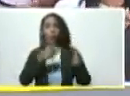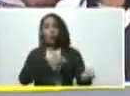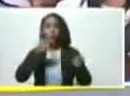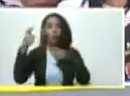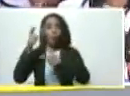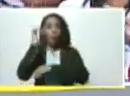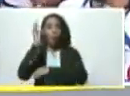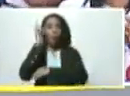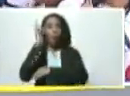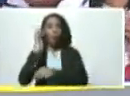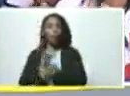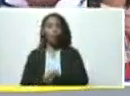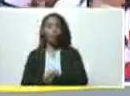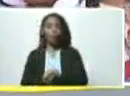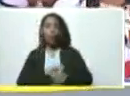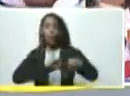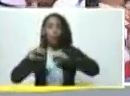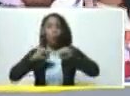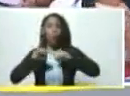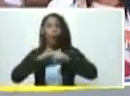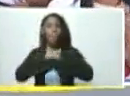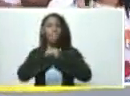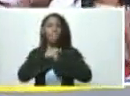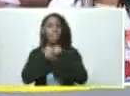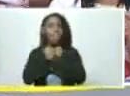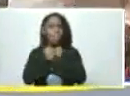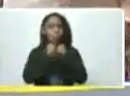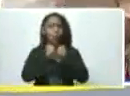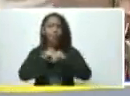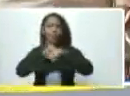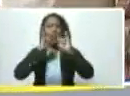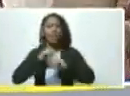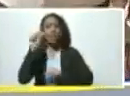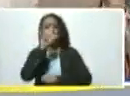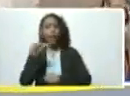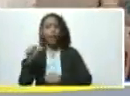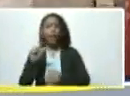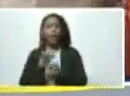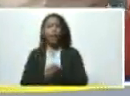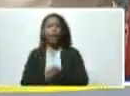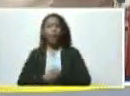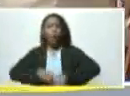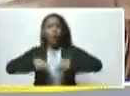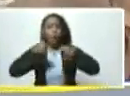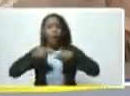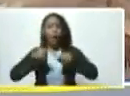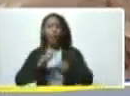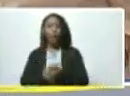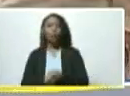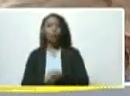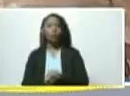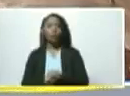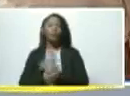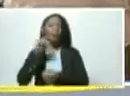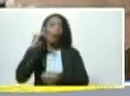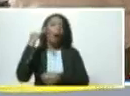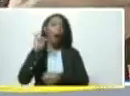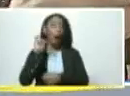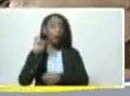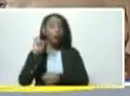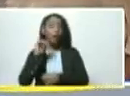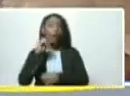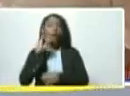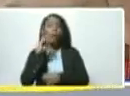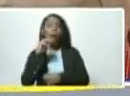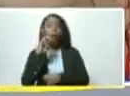las jornadas de Acción en Amor, los fines de semana, los mercados. Está también Imerca, que